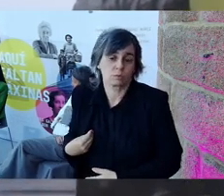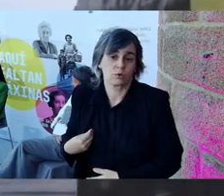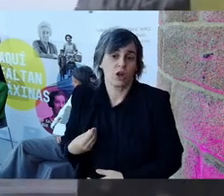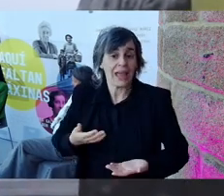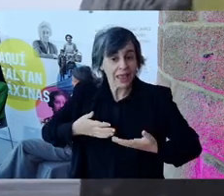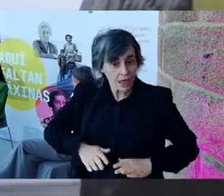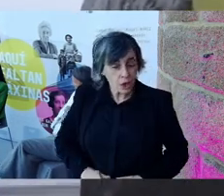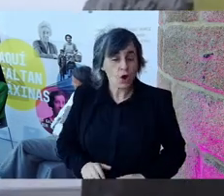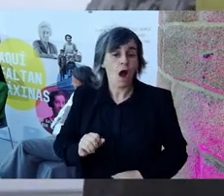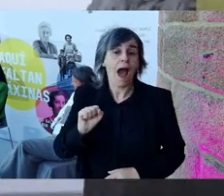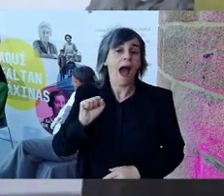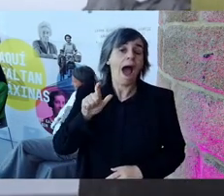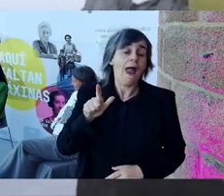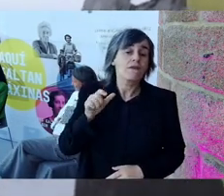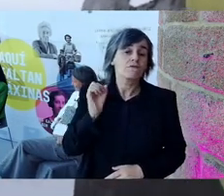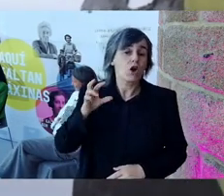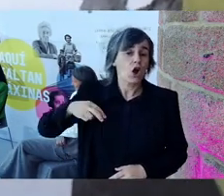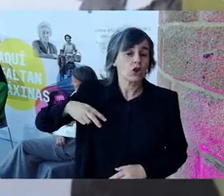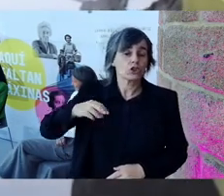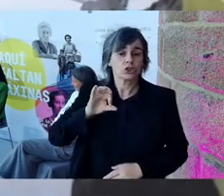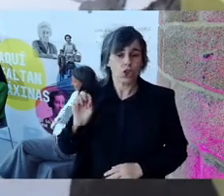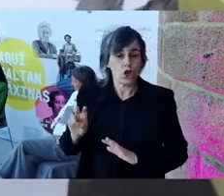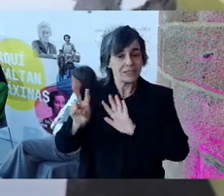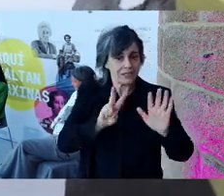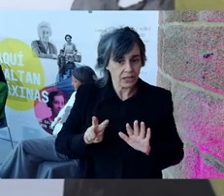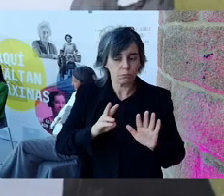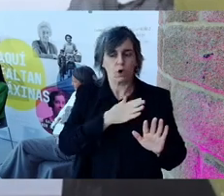nomear o seu fillo Alfonso VII rey